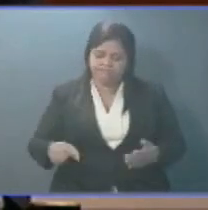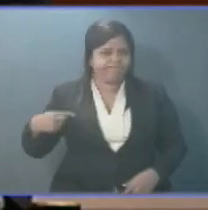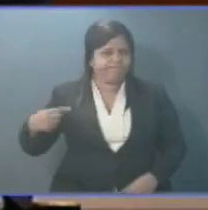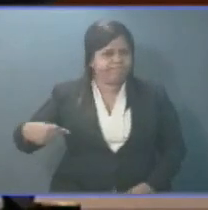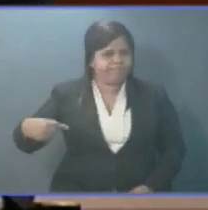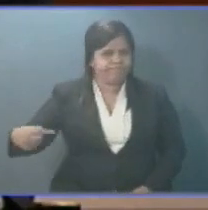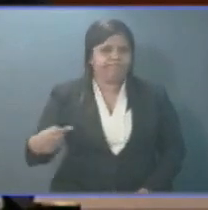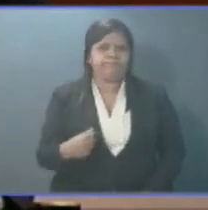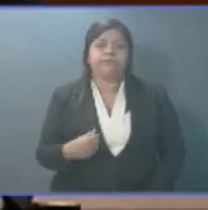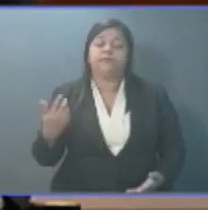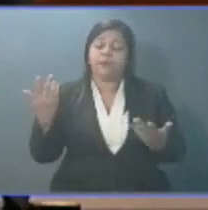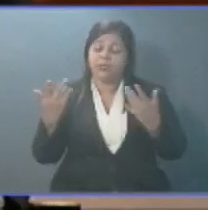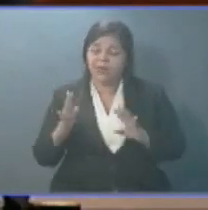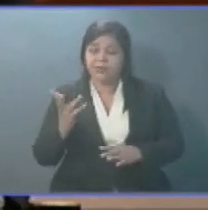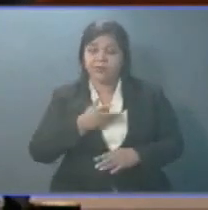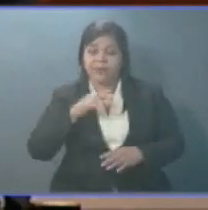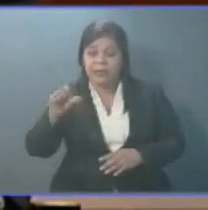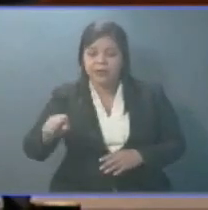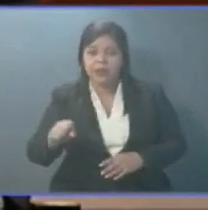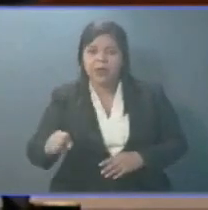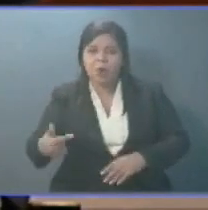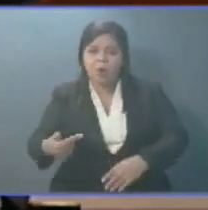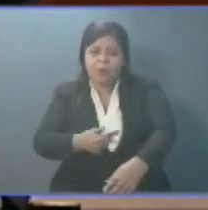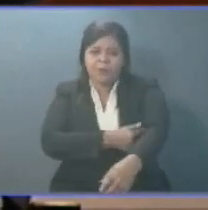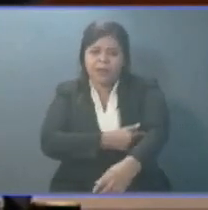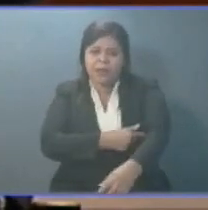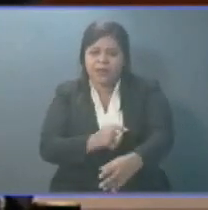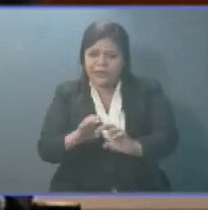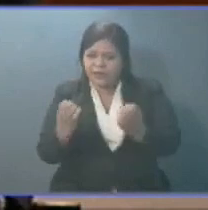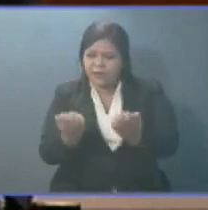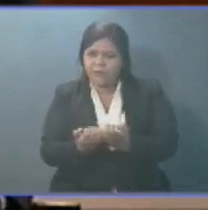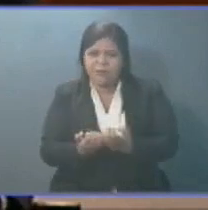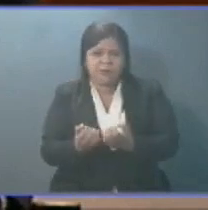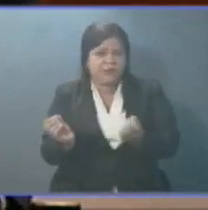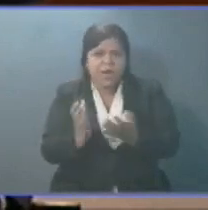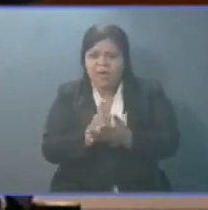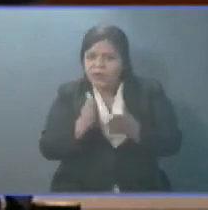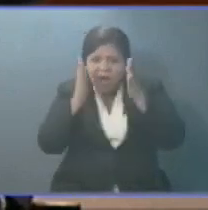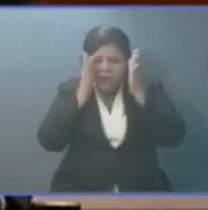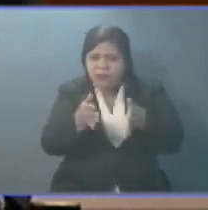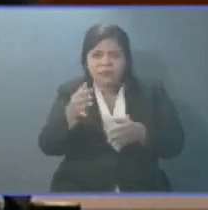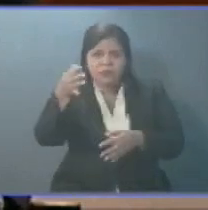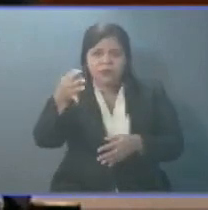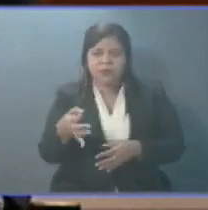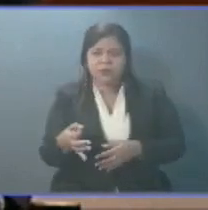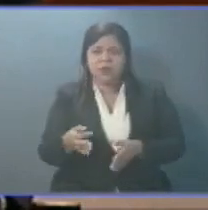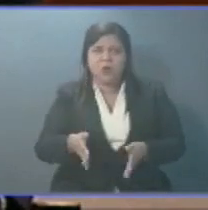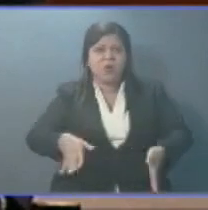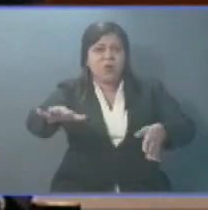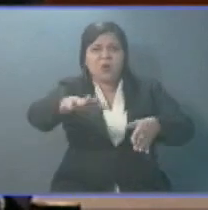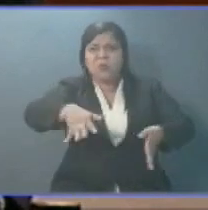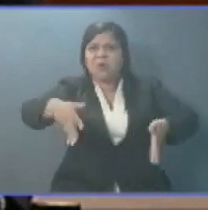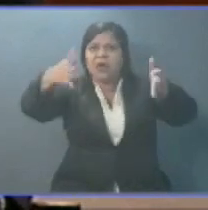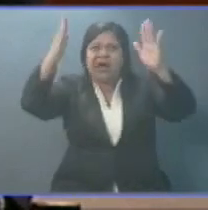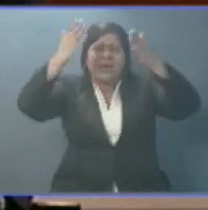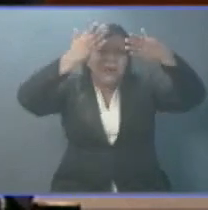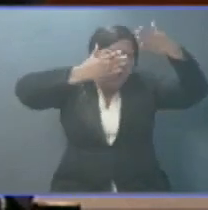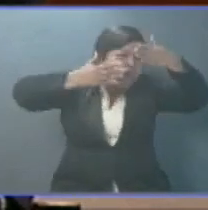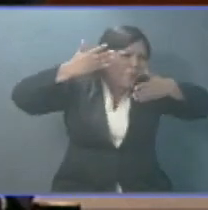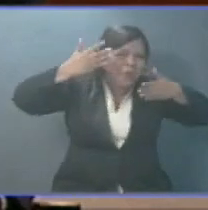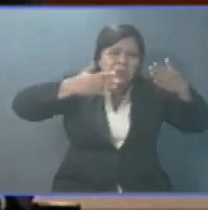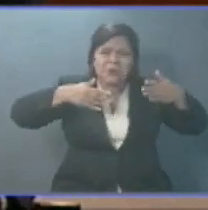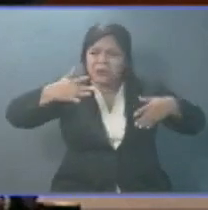hallamos equipos hospitalarios que no eran dignos de la atención de ningún ser humano instalaciones en ruinas salas oscuras